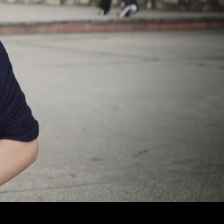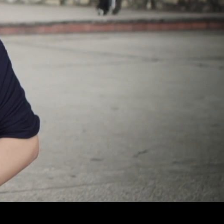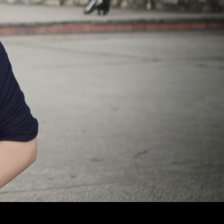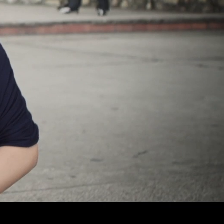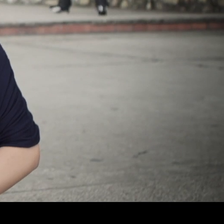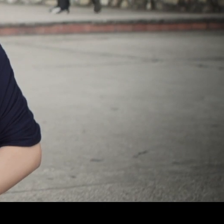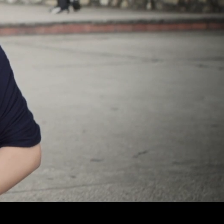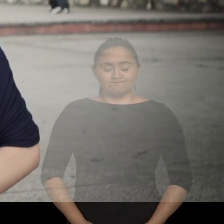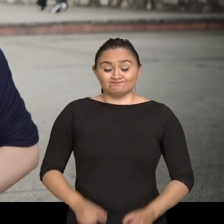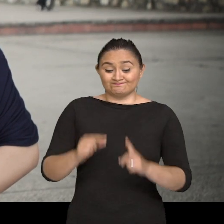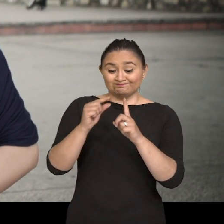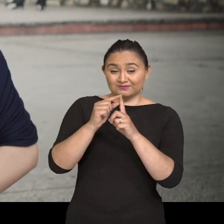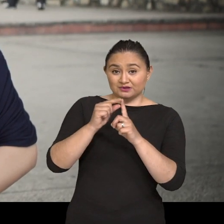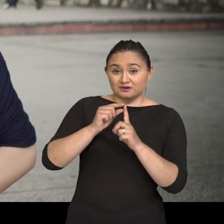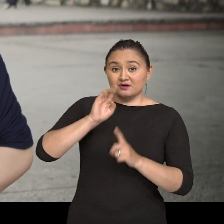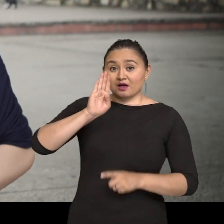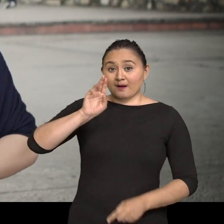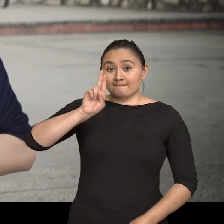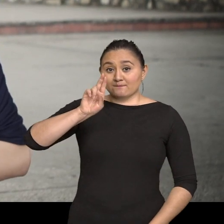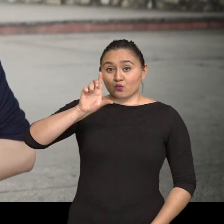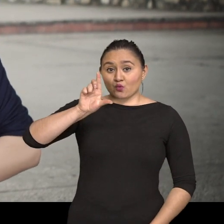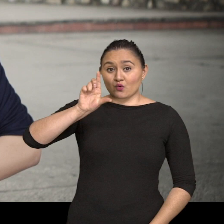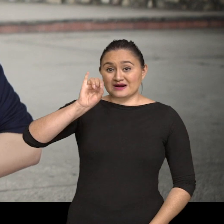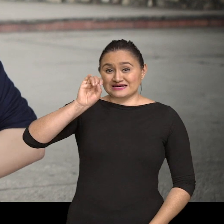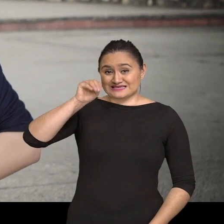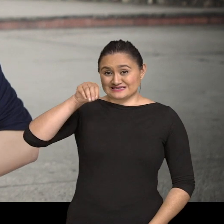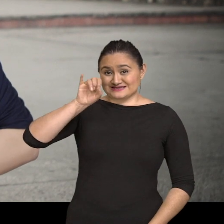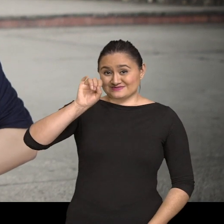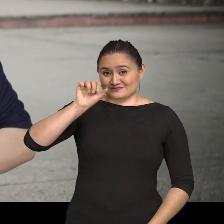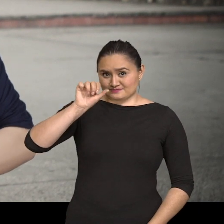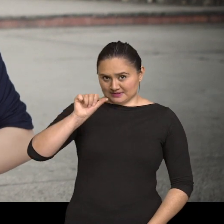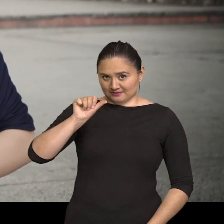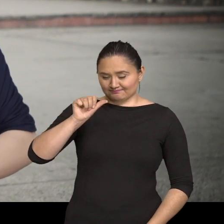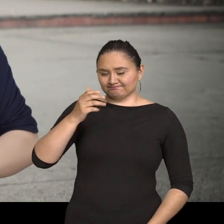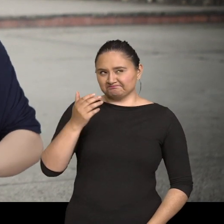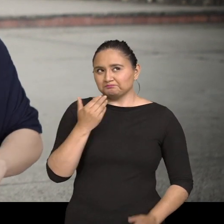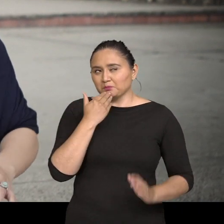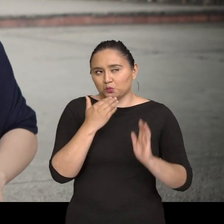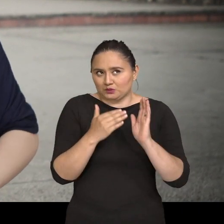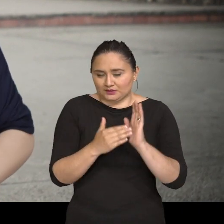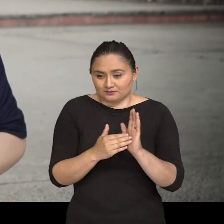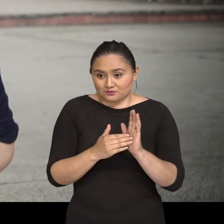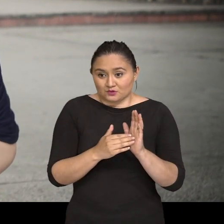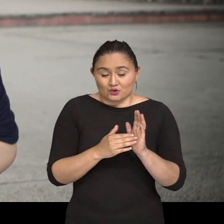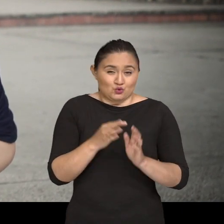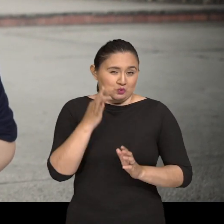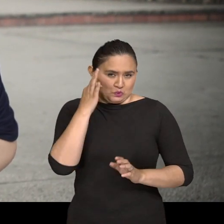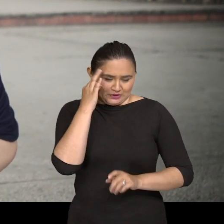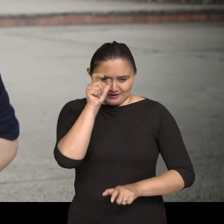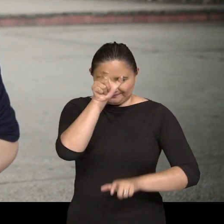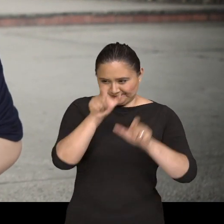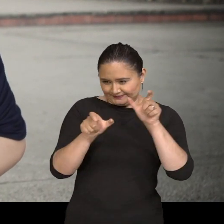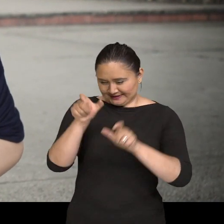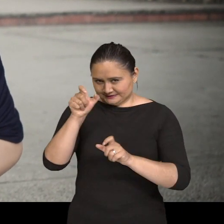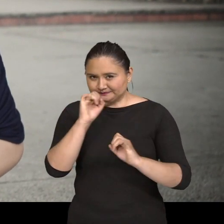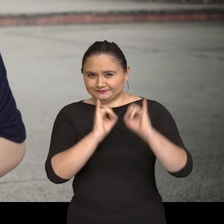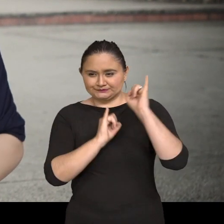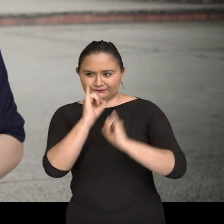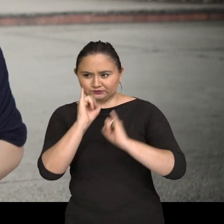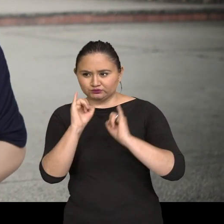la bulimia cuando sea exactamente por la misma razón las chicas para ver son más delgadas y para lucir mejor